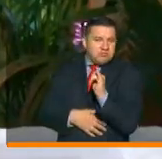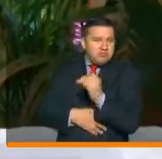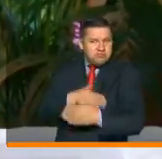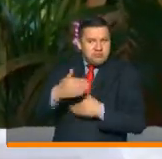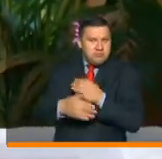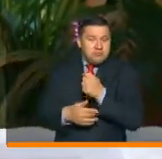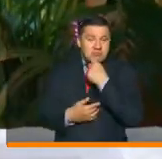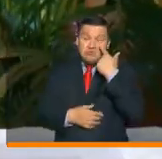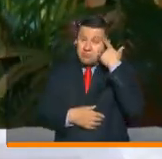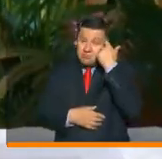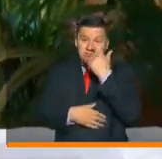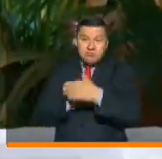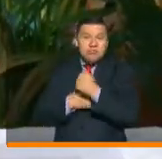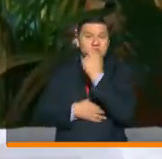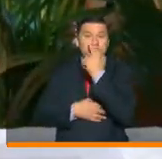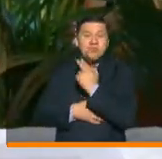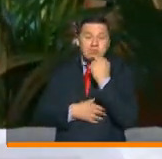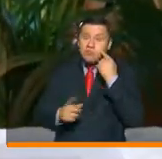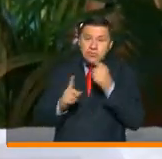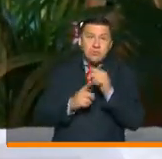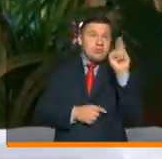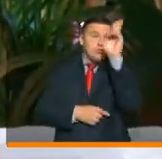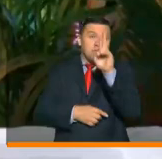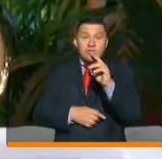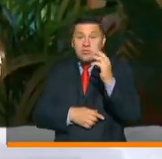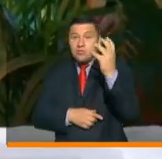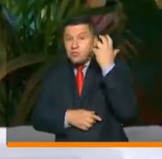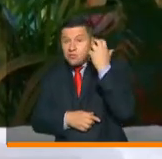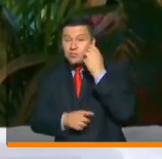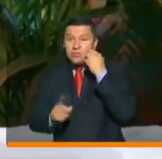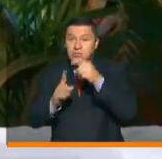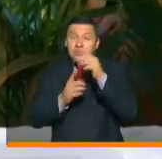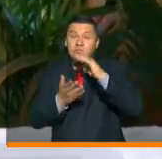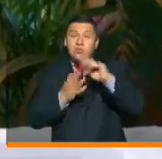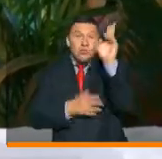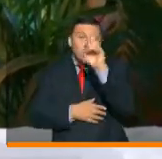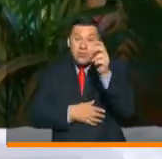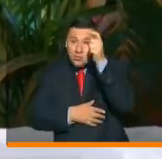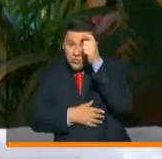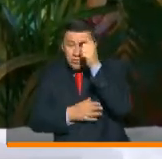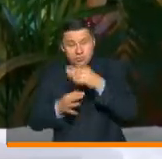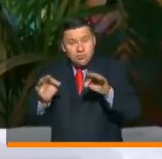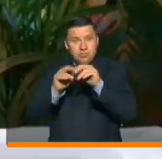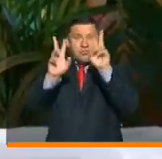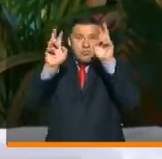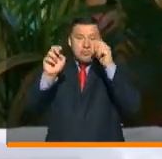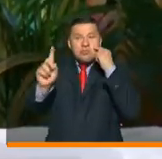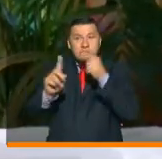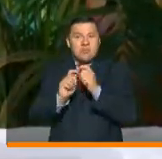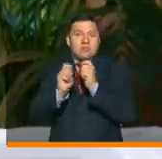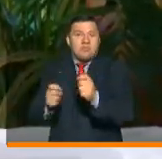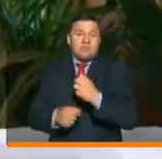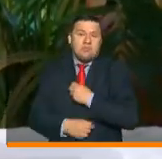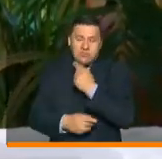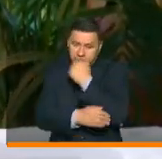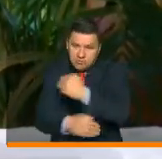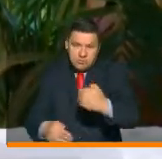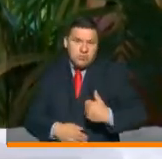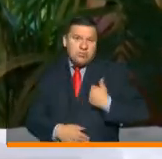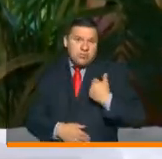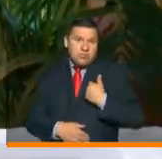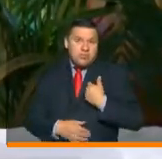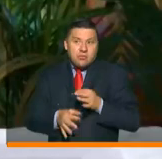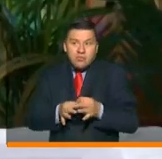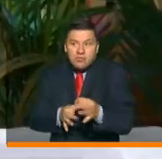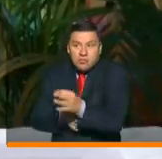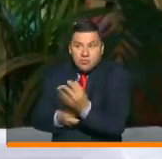un gran desafío, pero todo el compromiso de Sucre y Córdoba de ponerse al día en esta meta tan importante, que es darle la oportunidad a los niños y a los jóvenes de la